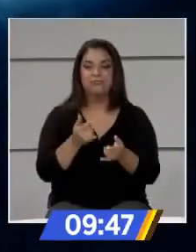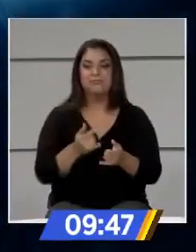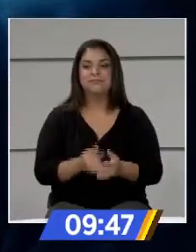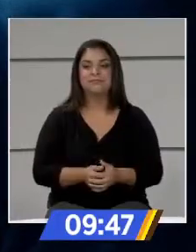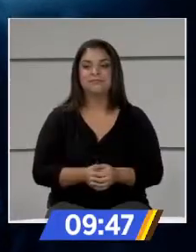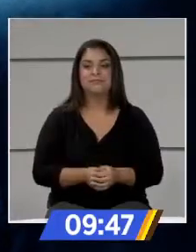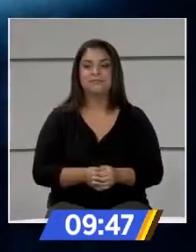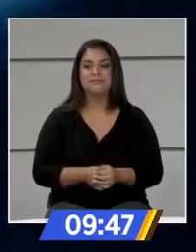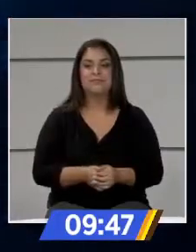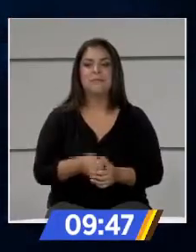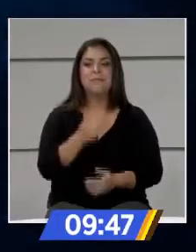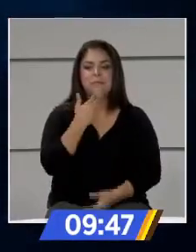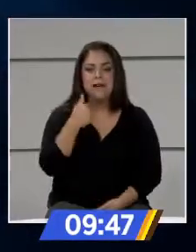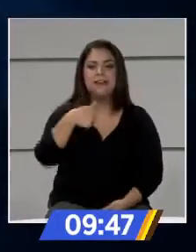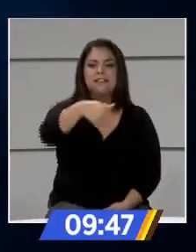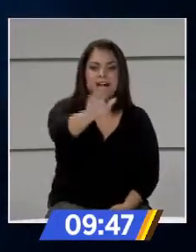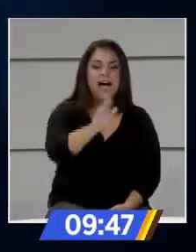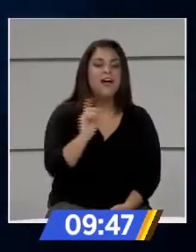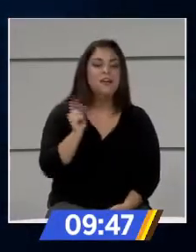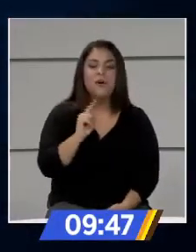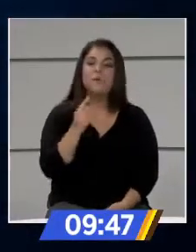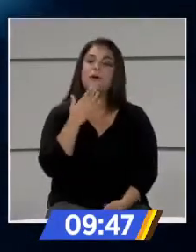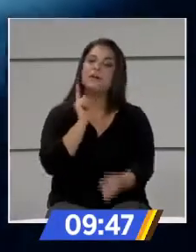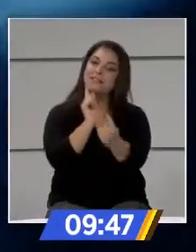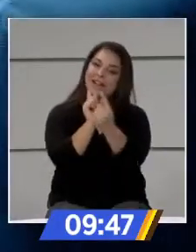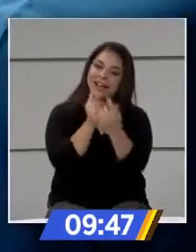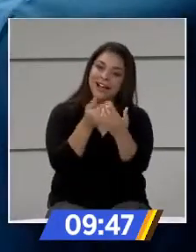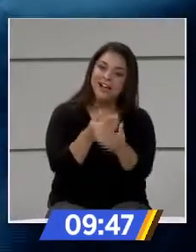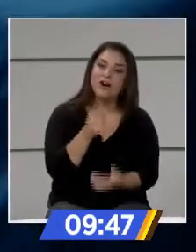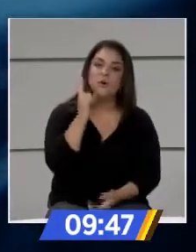por eso no pegan. Ah, vamos. Porque vea.